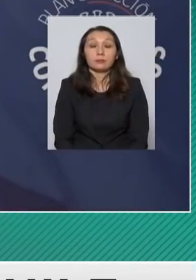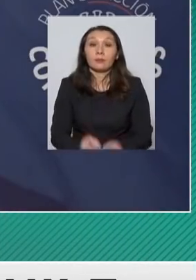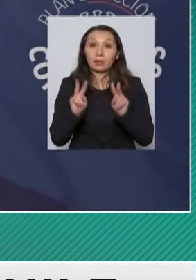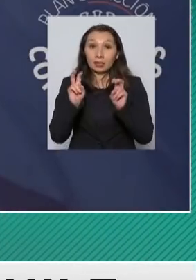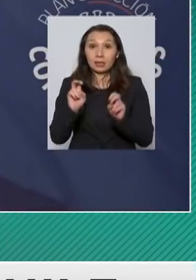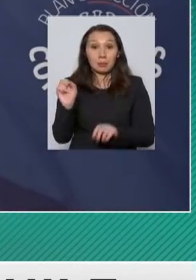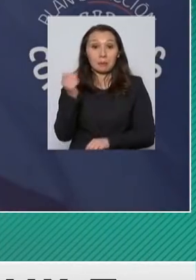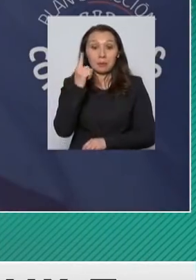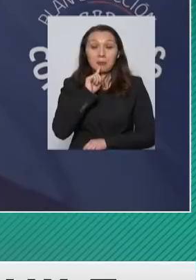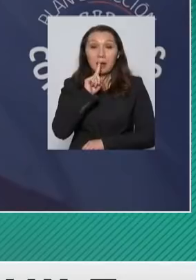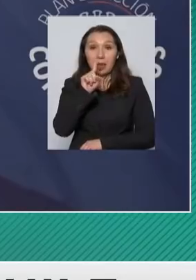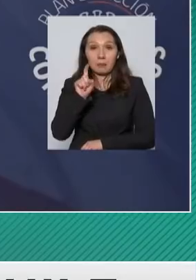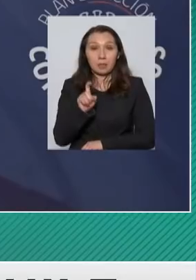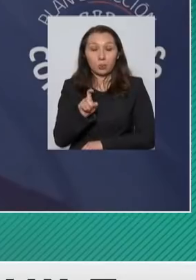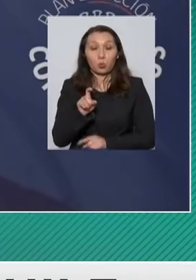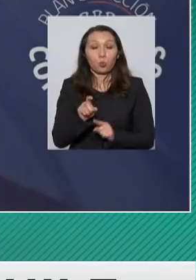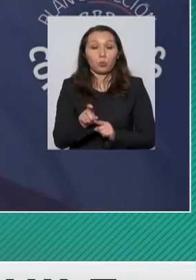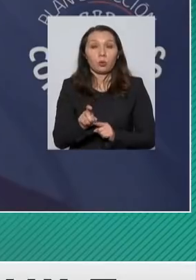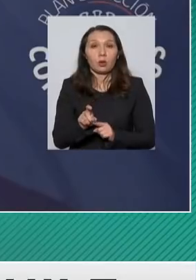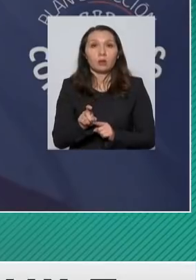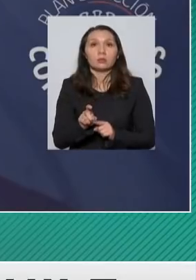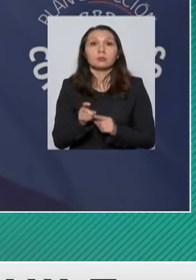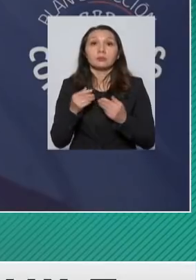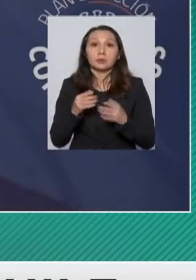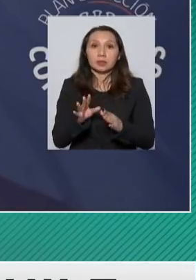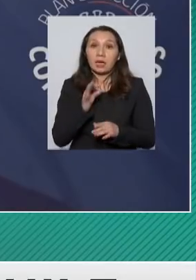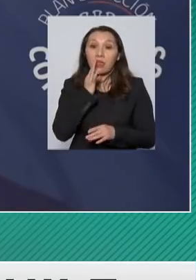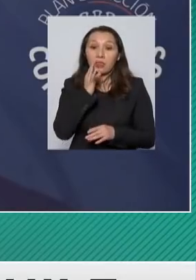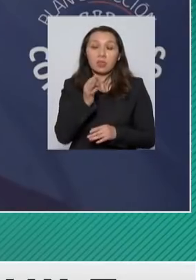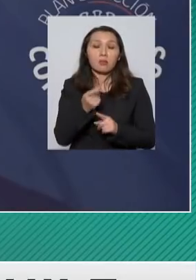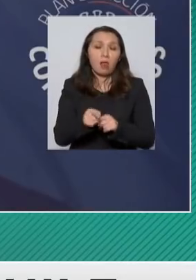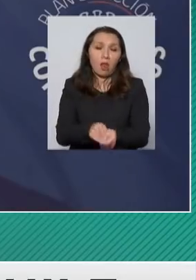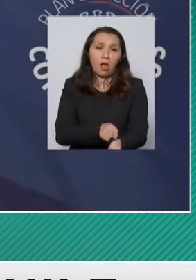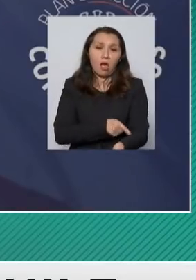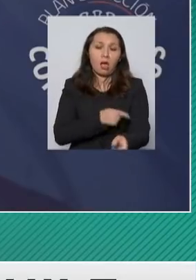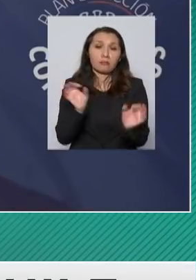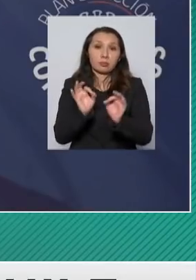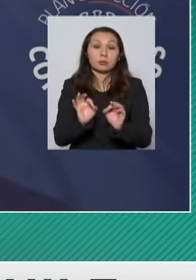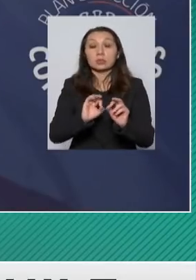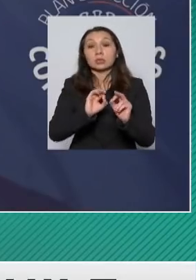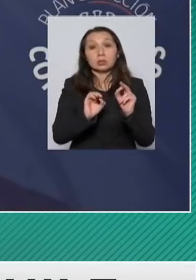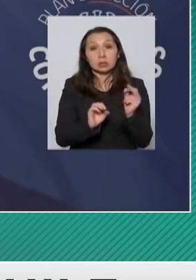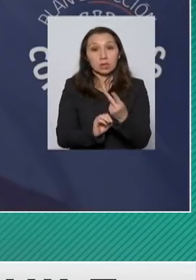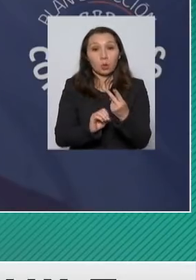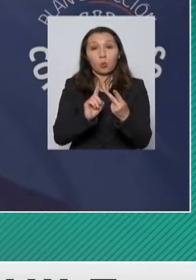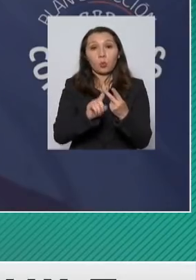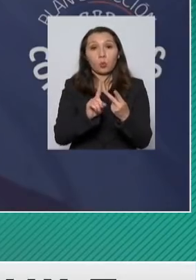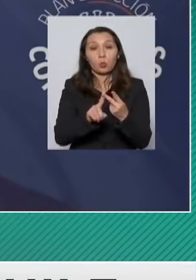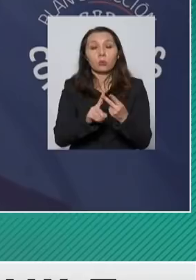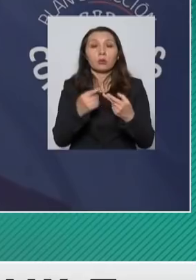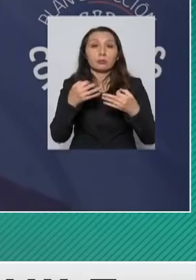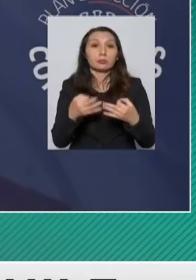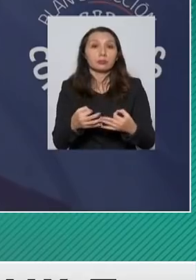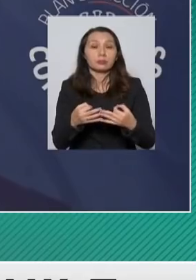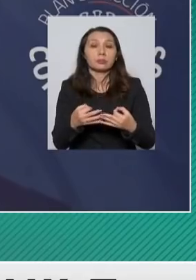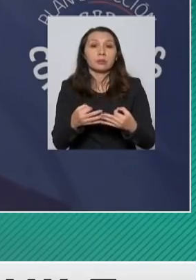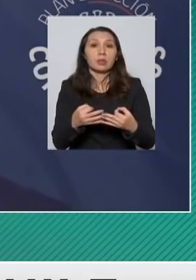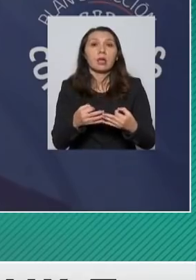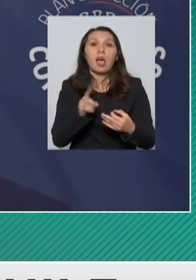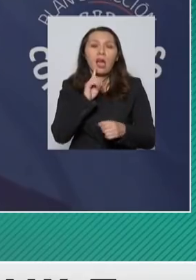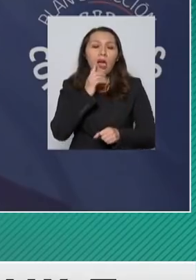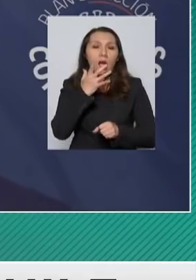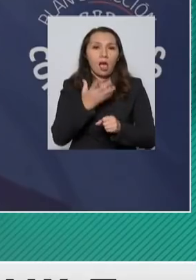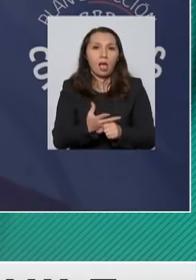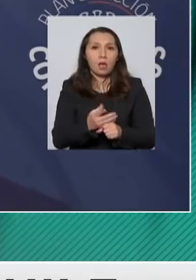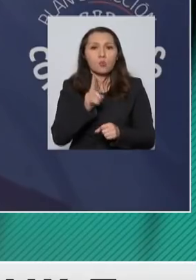Respecto a la primera pregunta, ya me referí latamente. Respecto a la segunda, efectivamente